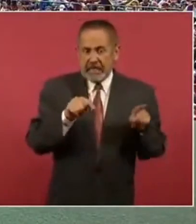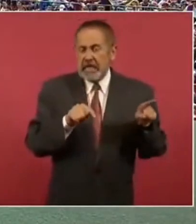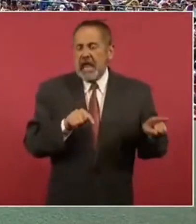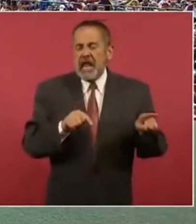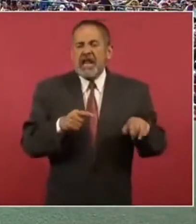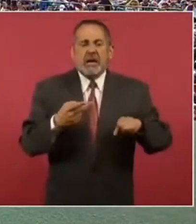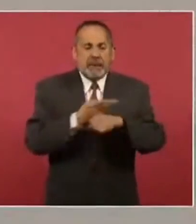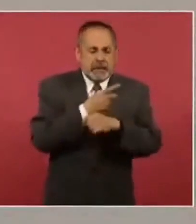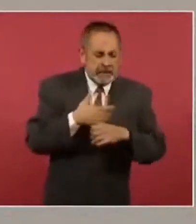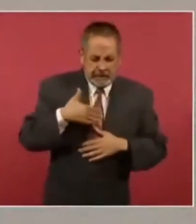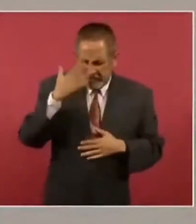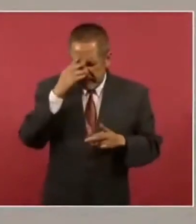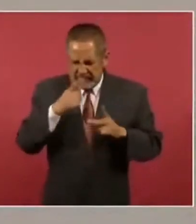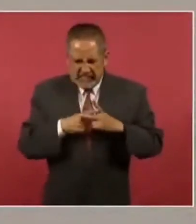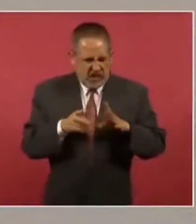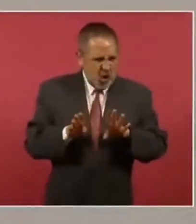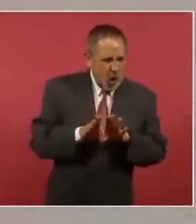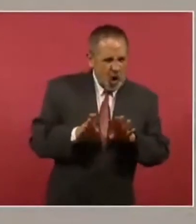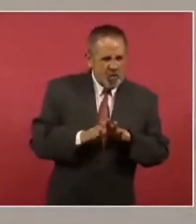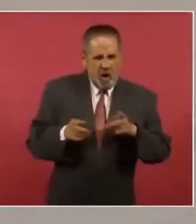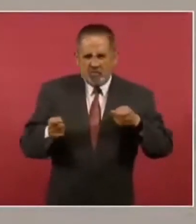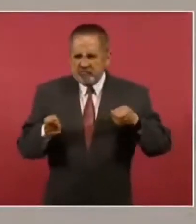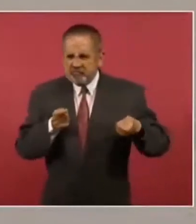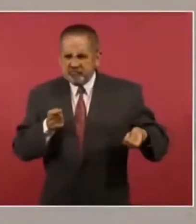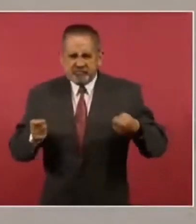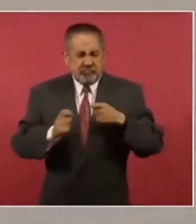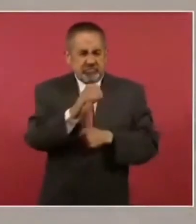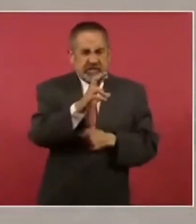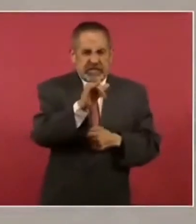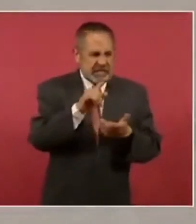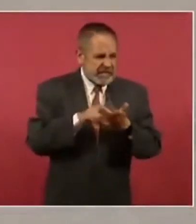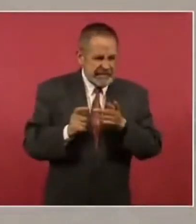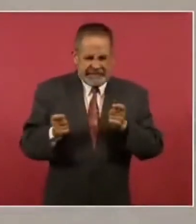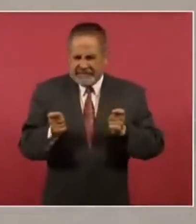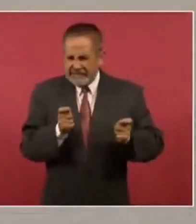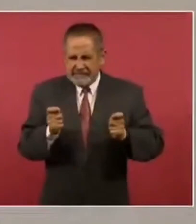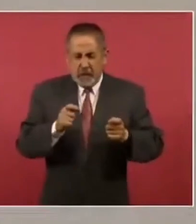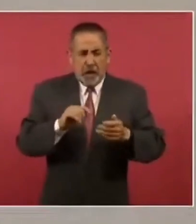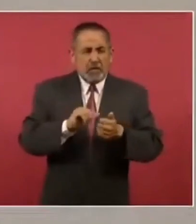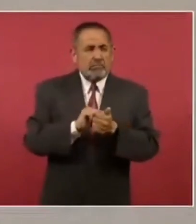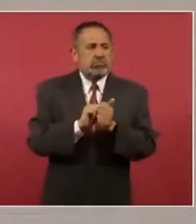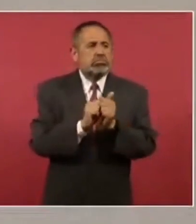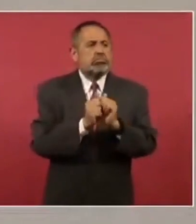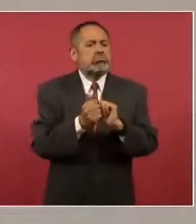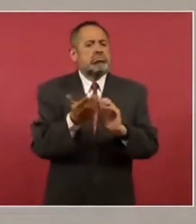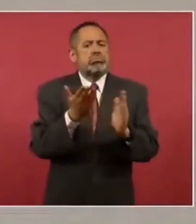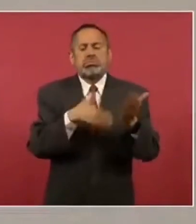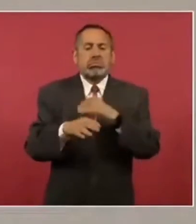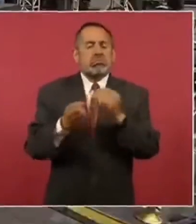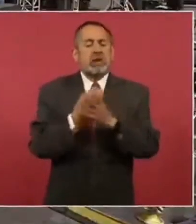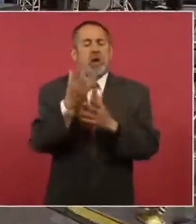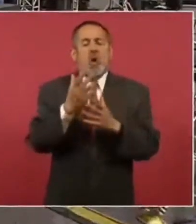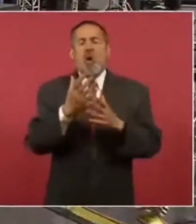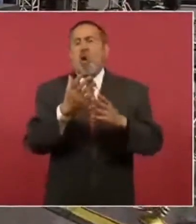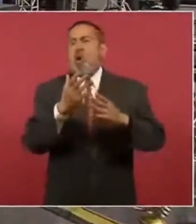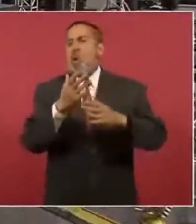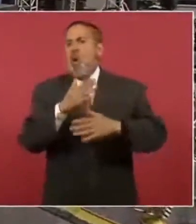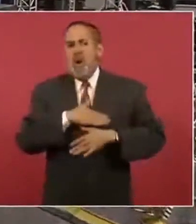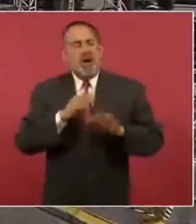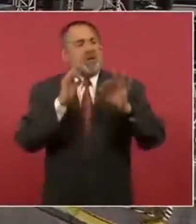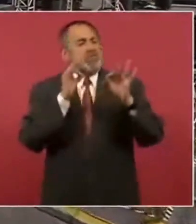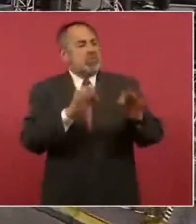Roosevelt supo enfrentar esa crisis con éxito y muy pronto le devolvió